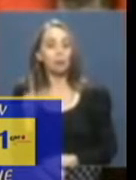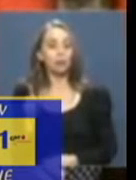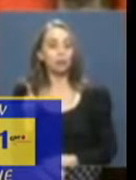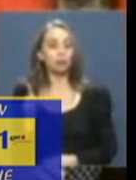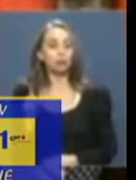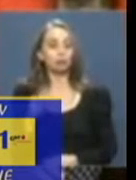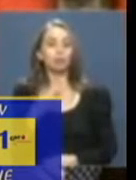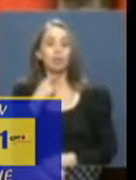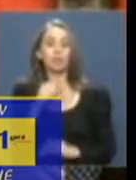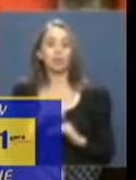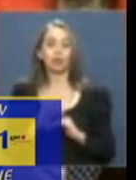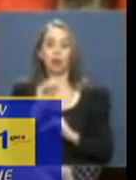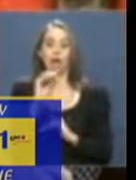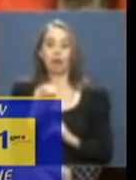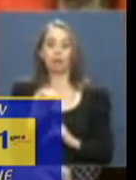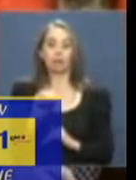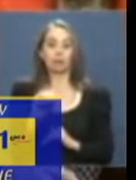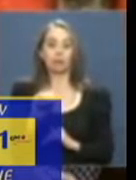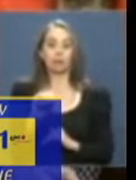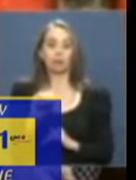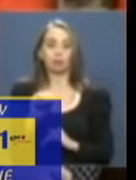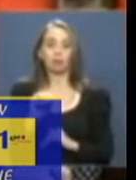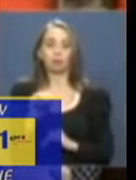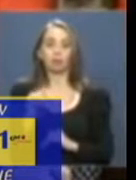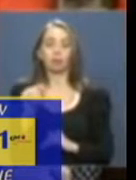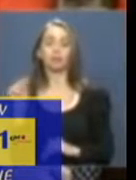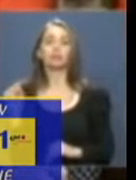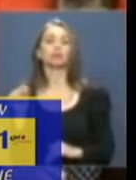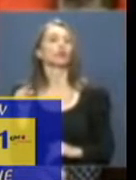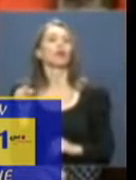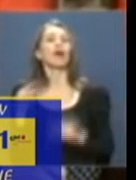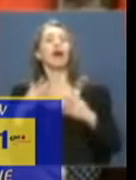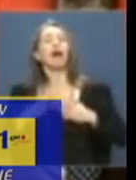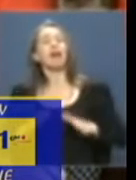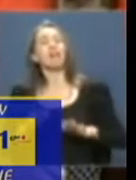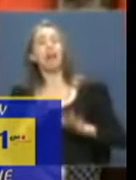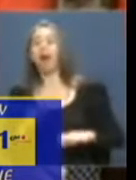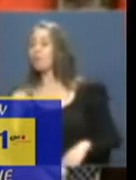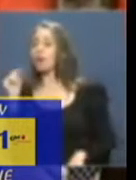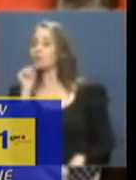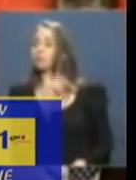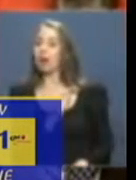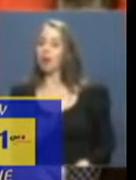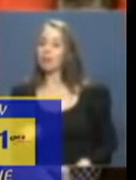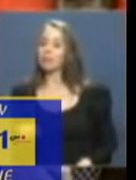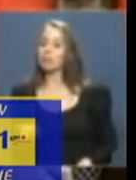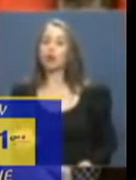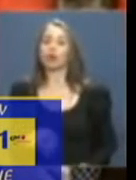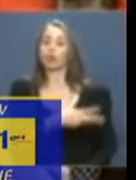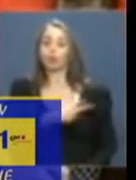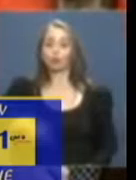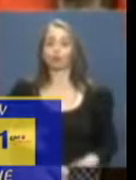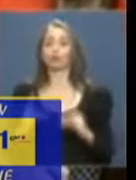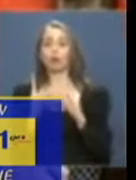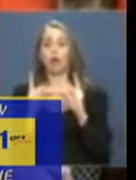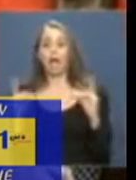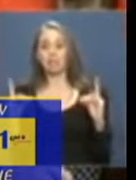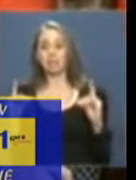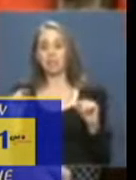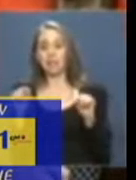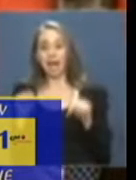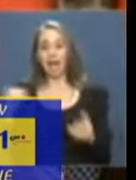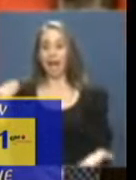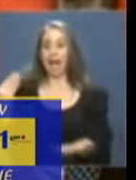alertar que estamos frente a una falsa calma nosotros en aysén solamente a la fecha